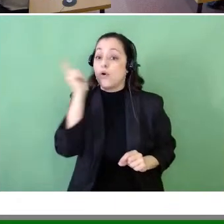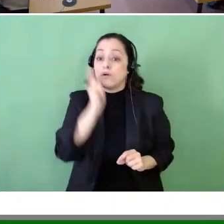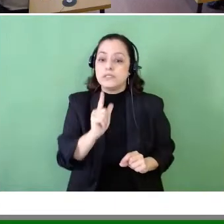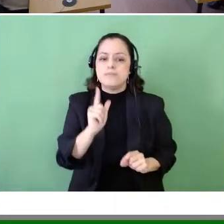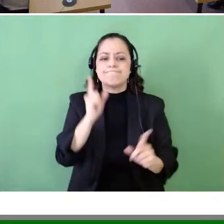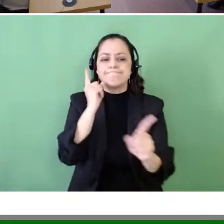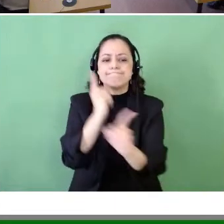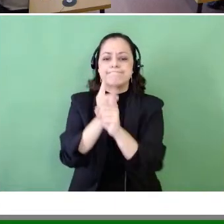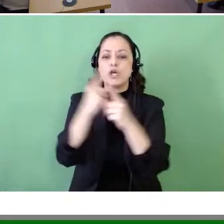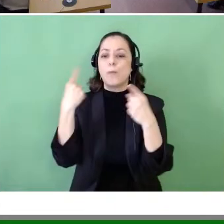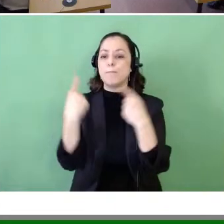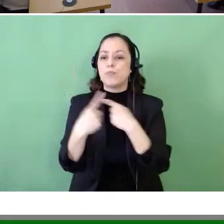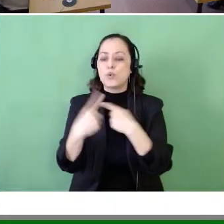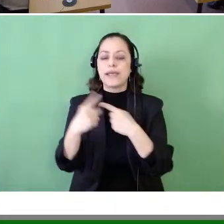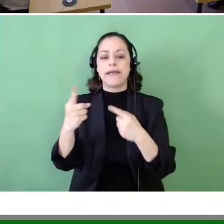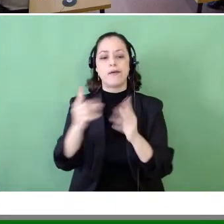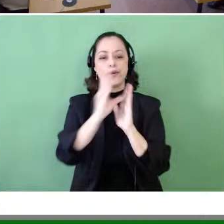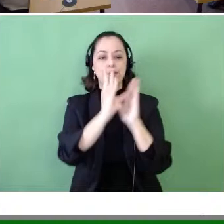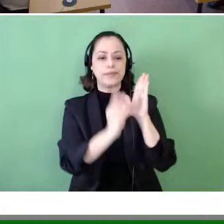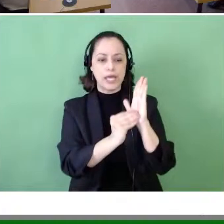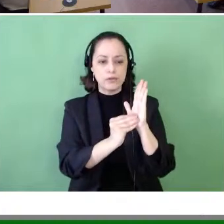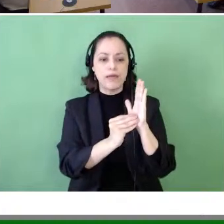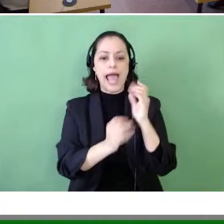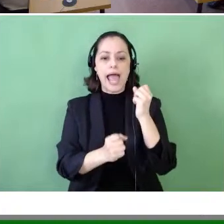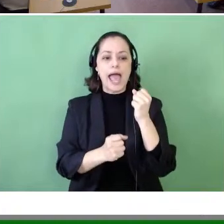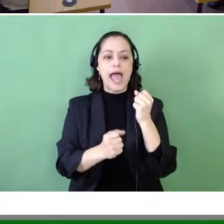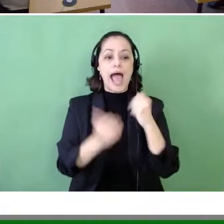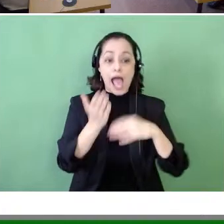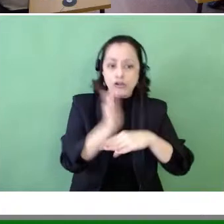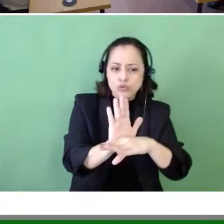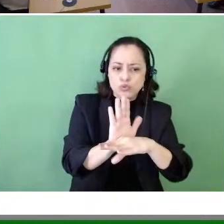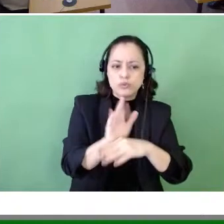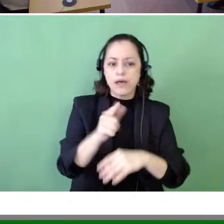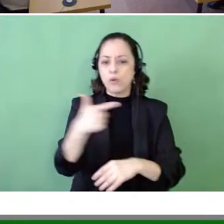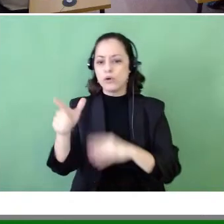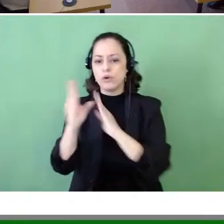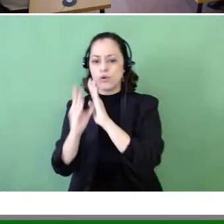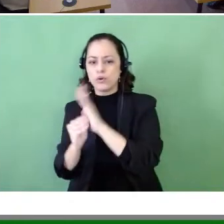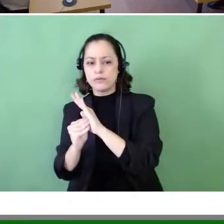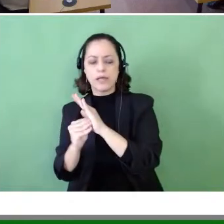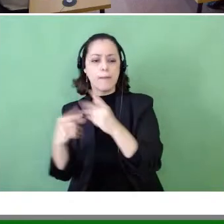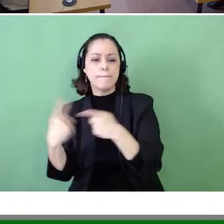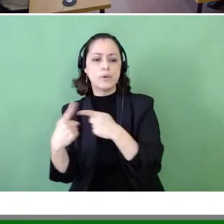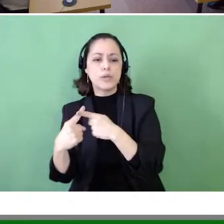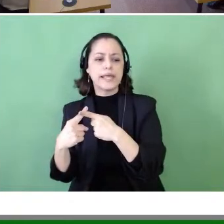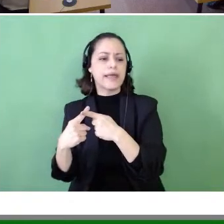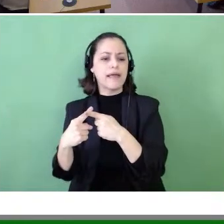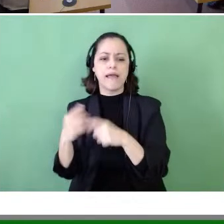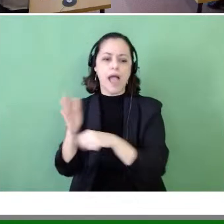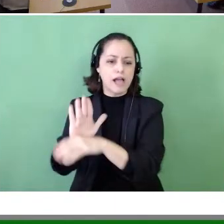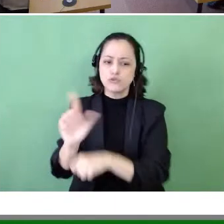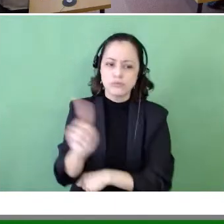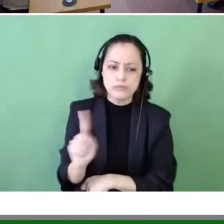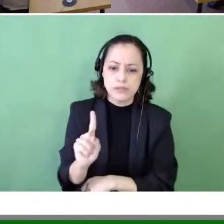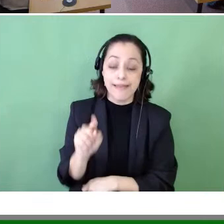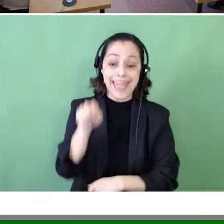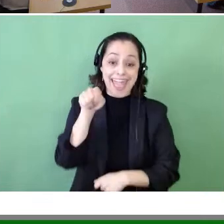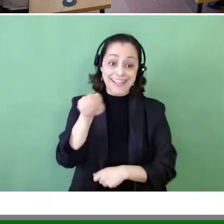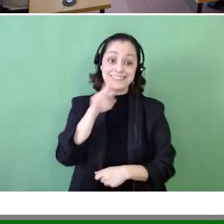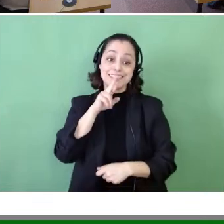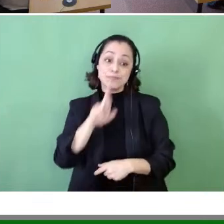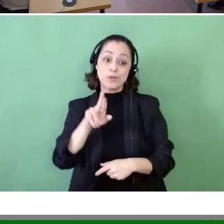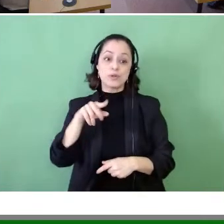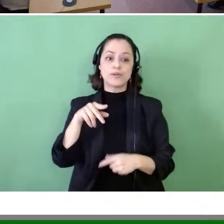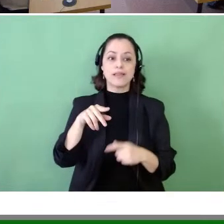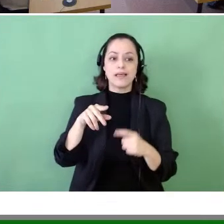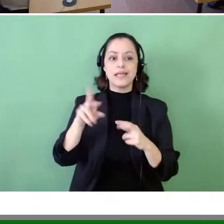les preguntamos si contenido tal puede contribuir con su formación o no puede contribuir, y nos